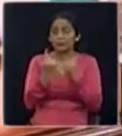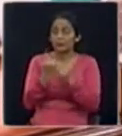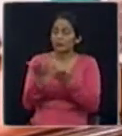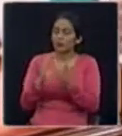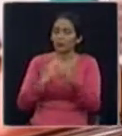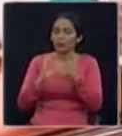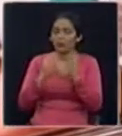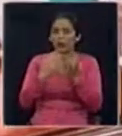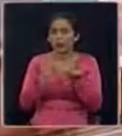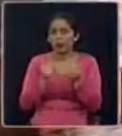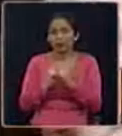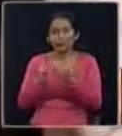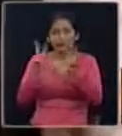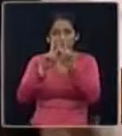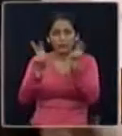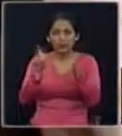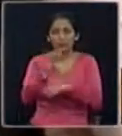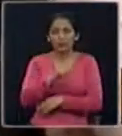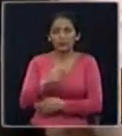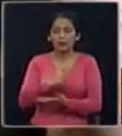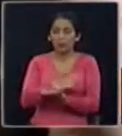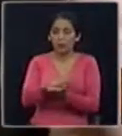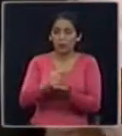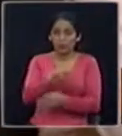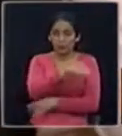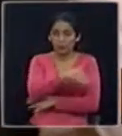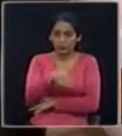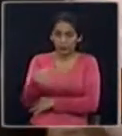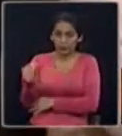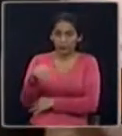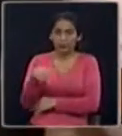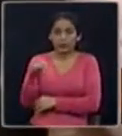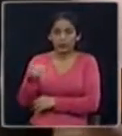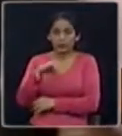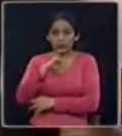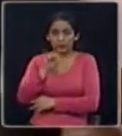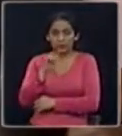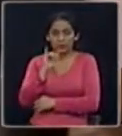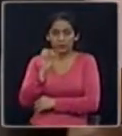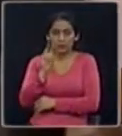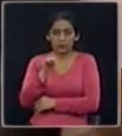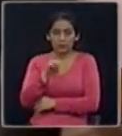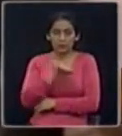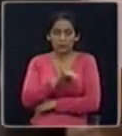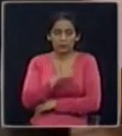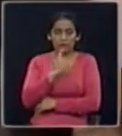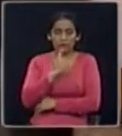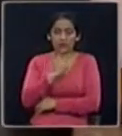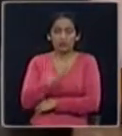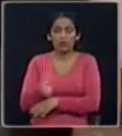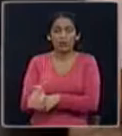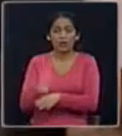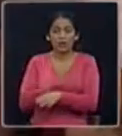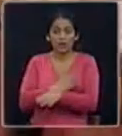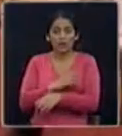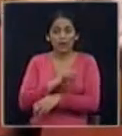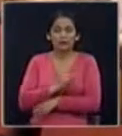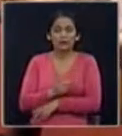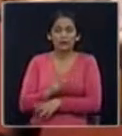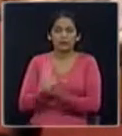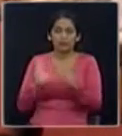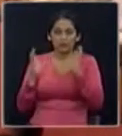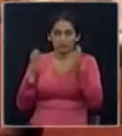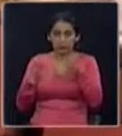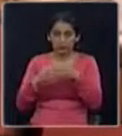los límites territoriales de la provincia en la Asamblea Nacional. Jairala deploró el informe para primer debate que emitió la Comisión de Gobiernos